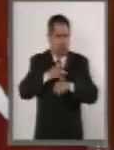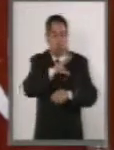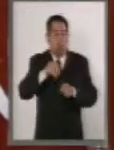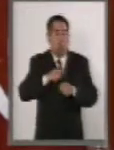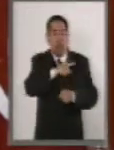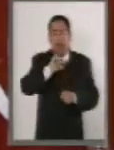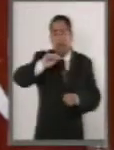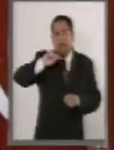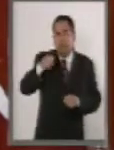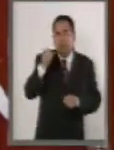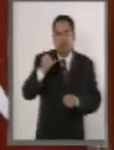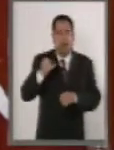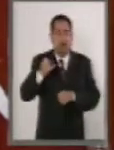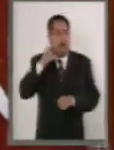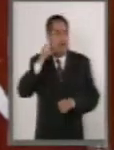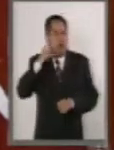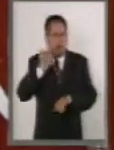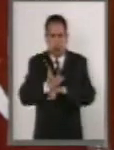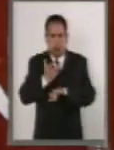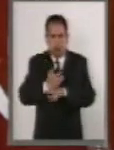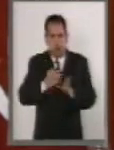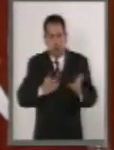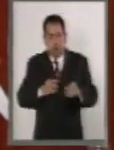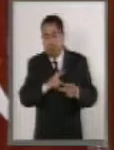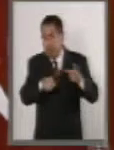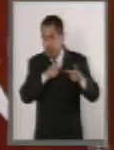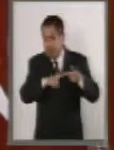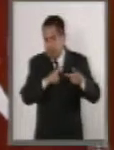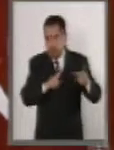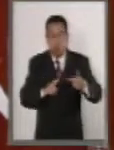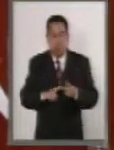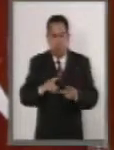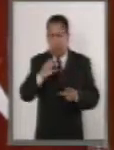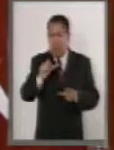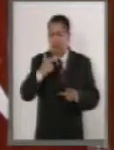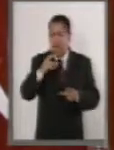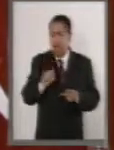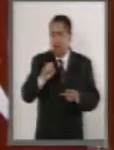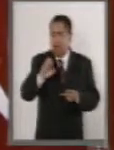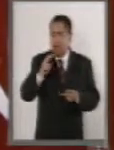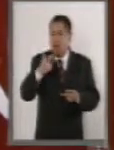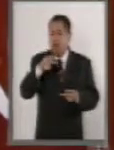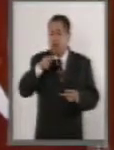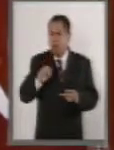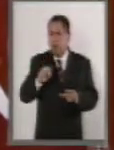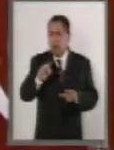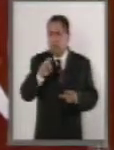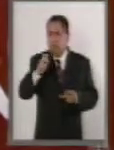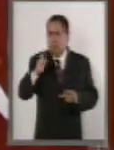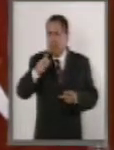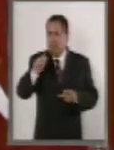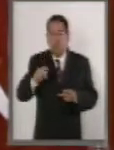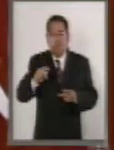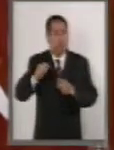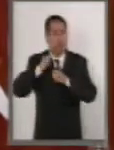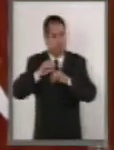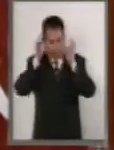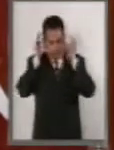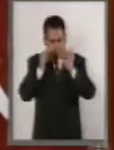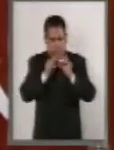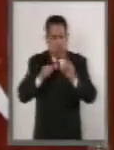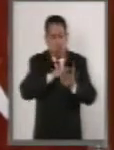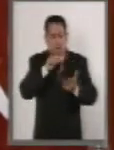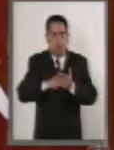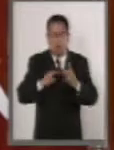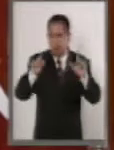José, California, los Estados Unidos. El segundo, Carlos Eugenio García de Alba Cepeda como cónsul general de México en